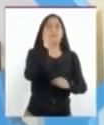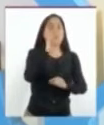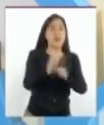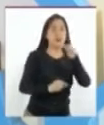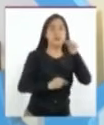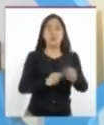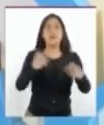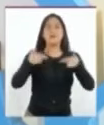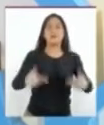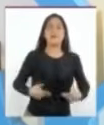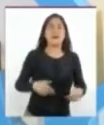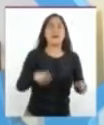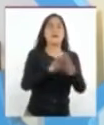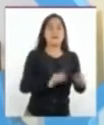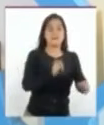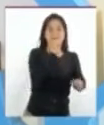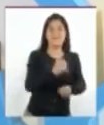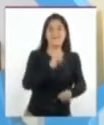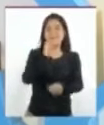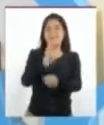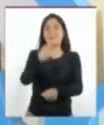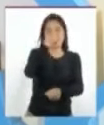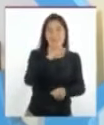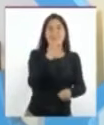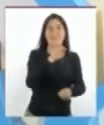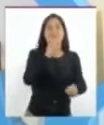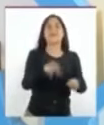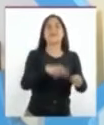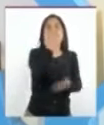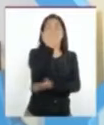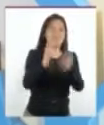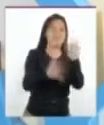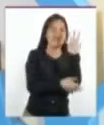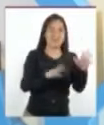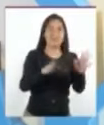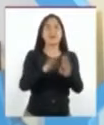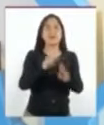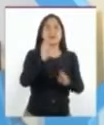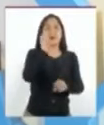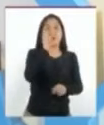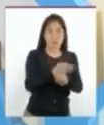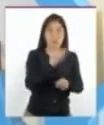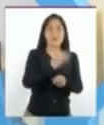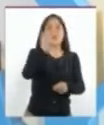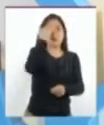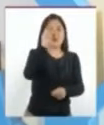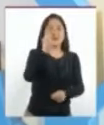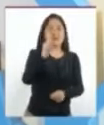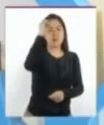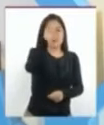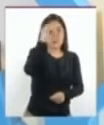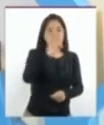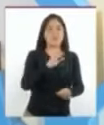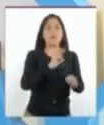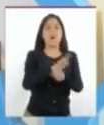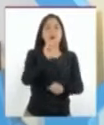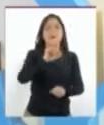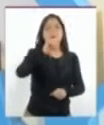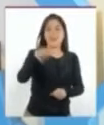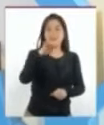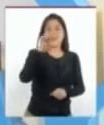la humanidad se apropió de la naturaleza. Conozcamos sobre ello la opinión de Jan de